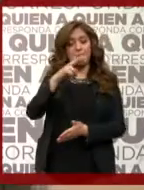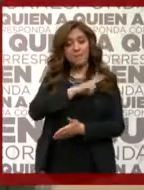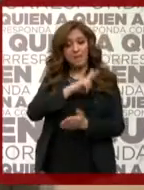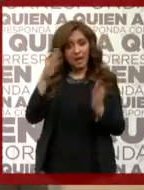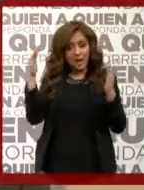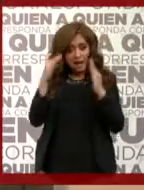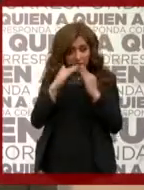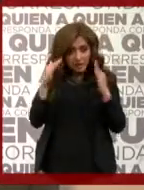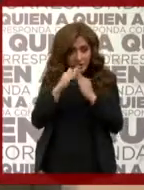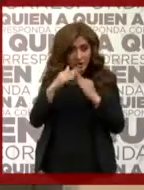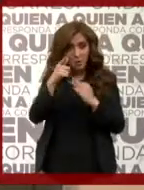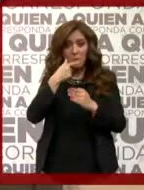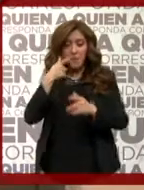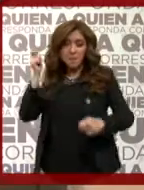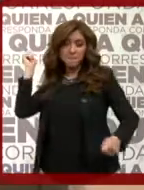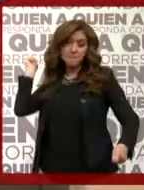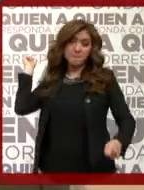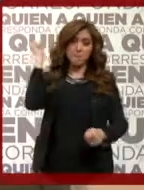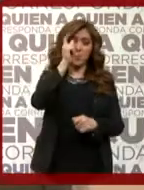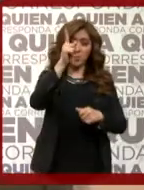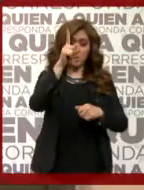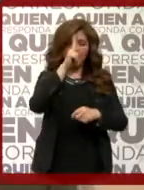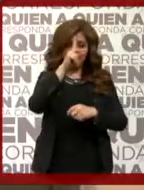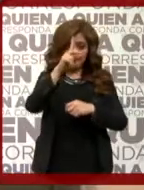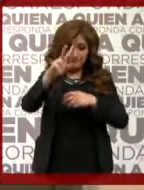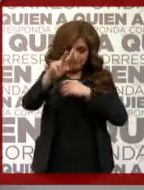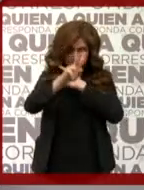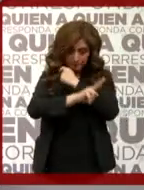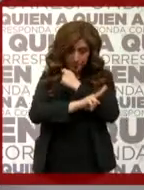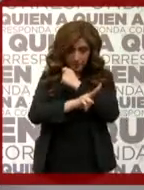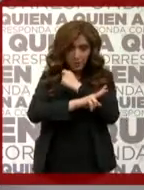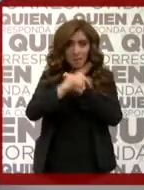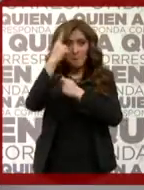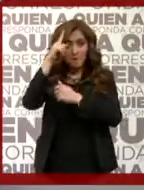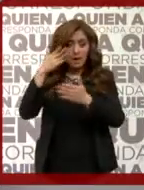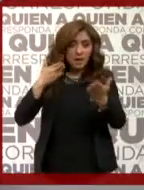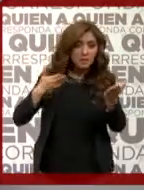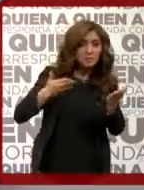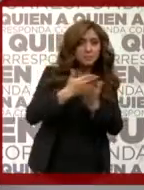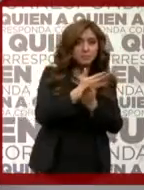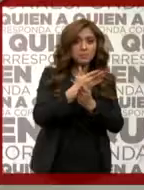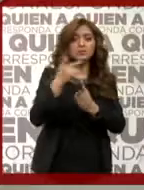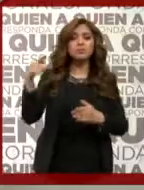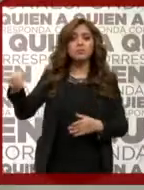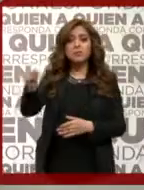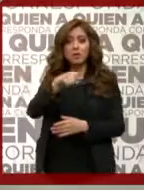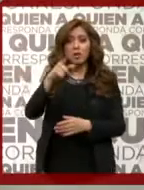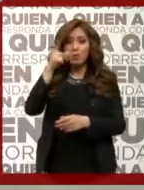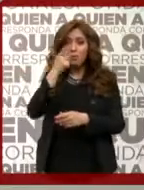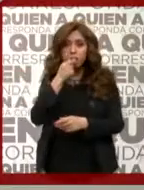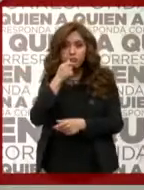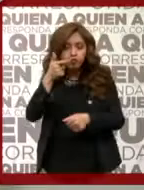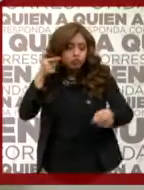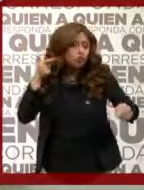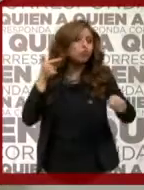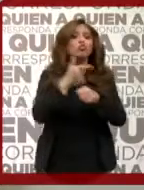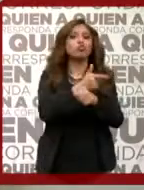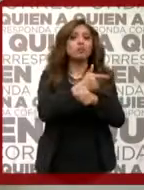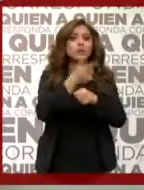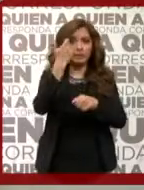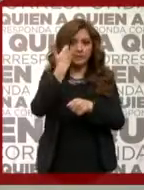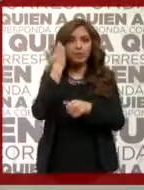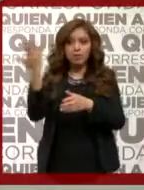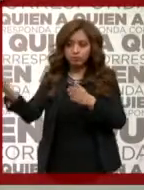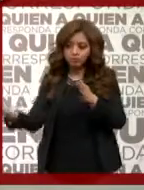intenta romper un vidrio para meterse y la policía lo agarró en flagrancia. Solicitó que se integrara esa denuncia